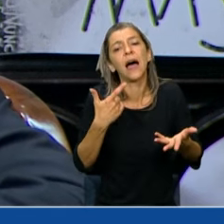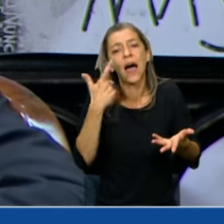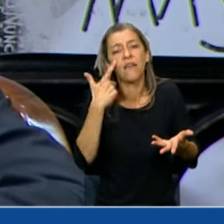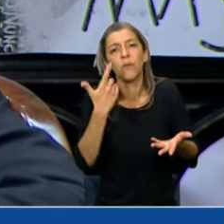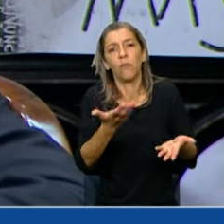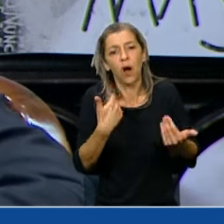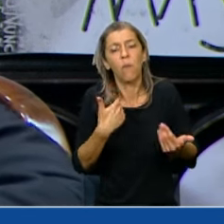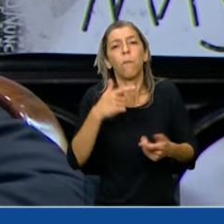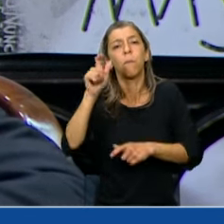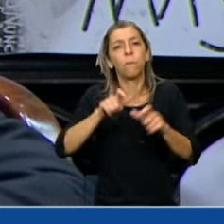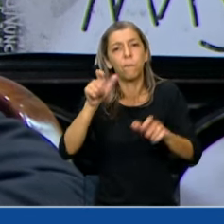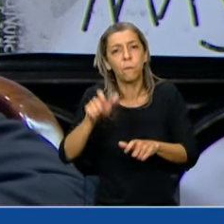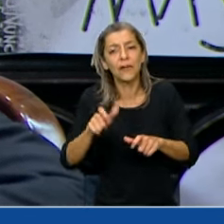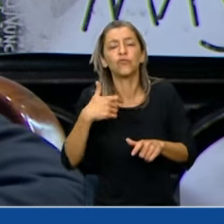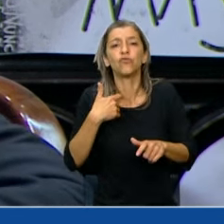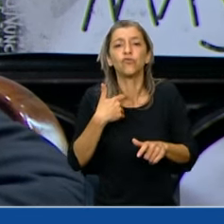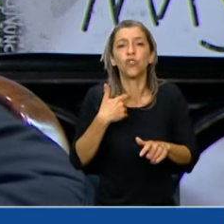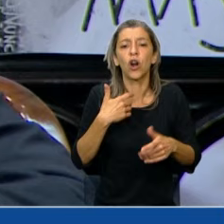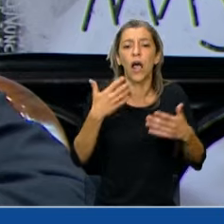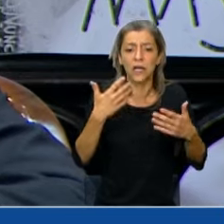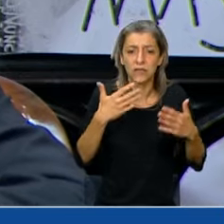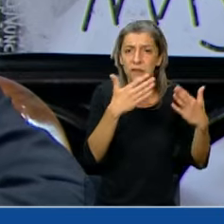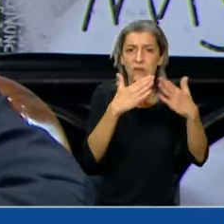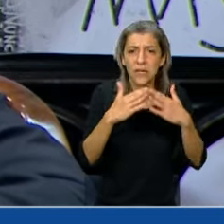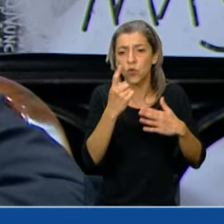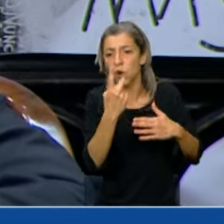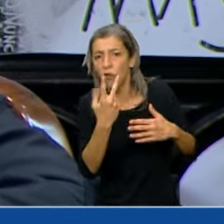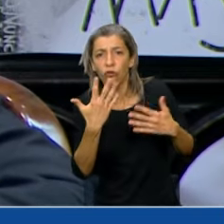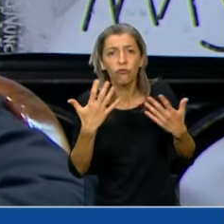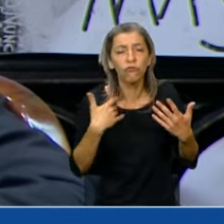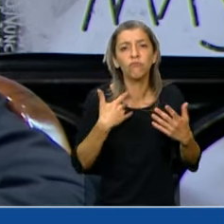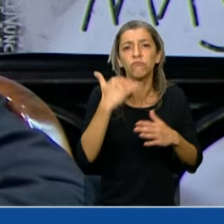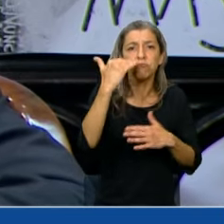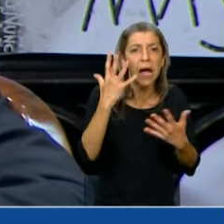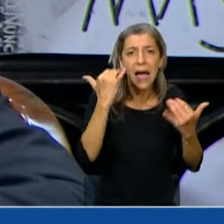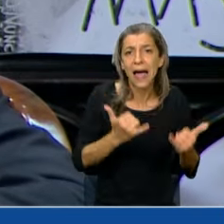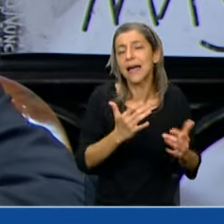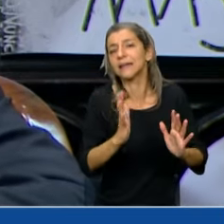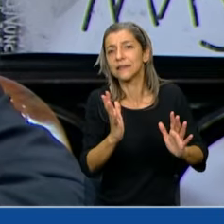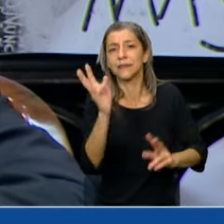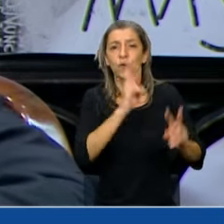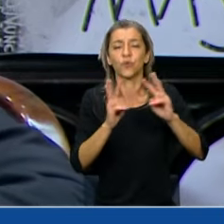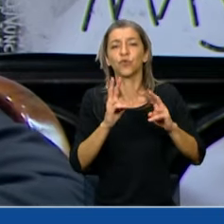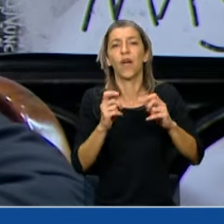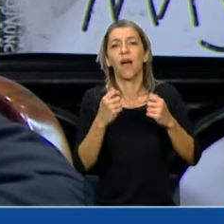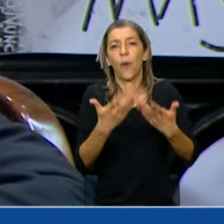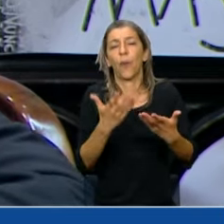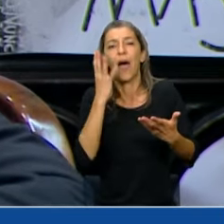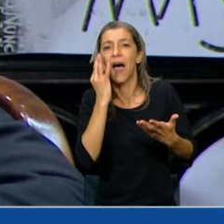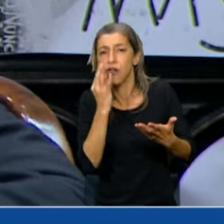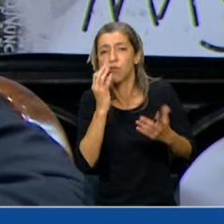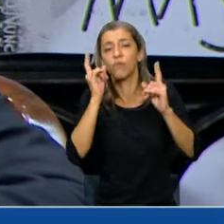y son propietarios de una dos tres viviendas pero a la vez pensar en algún tipo de gravamen